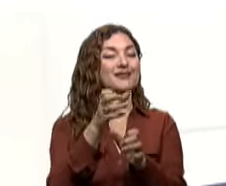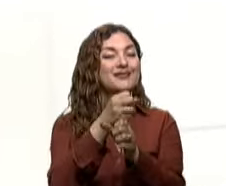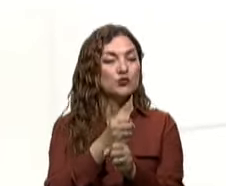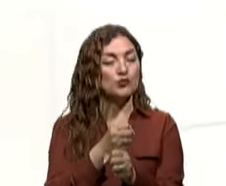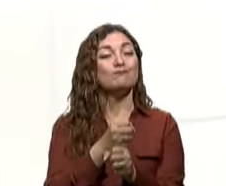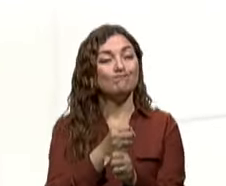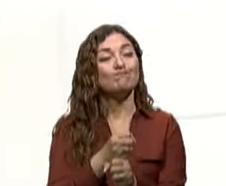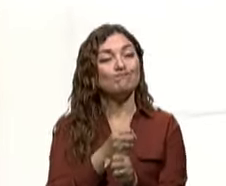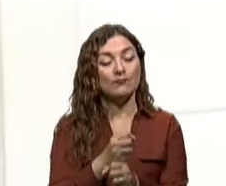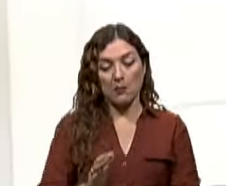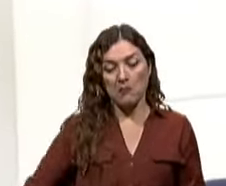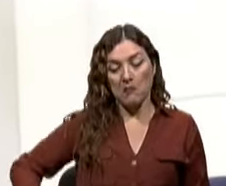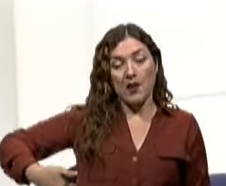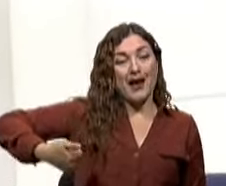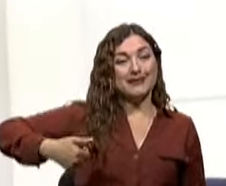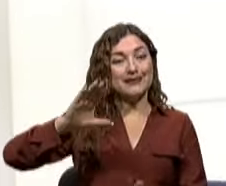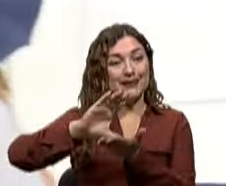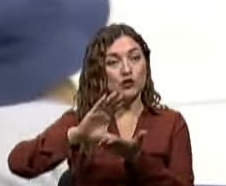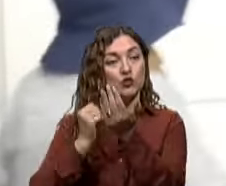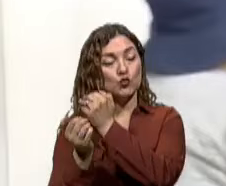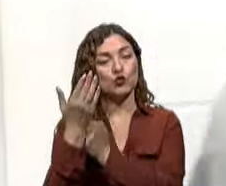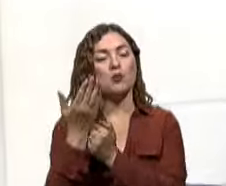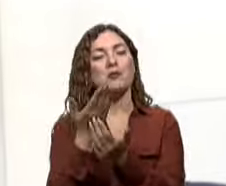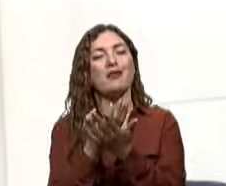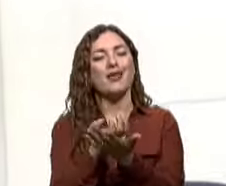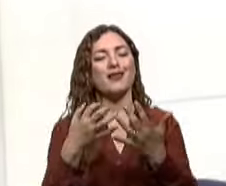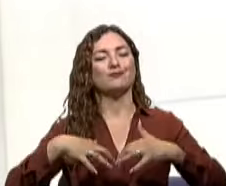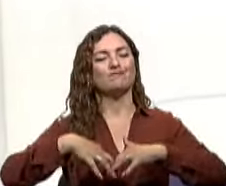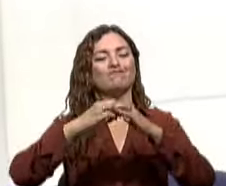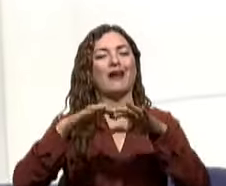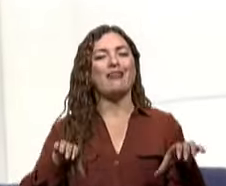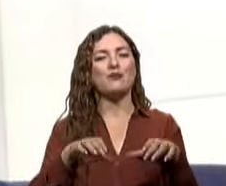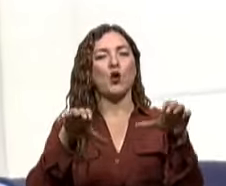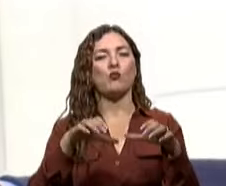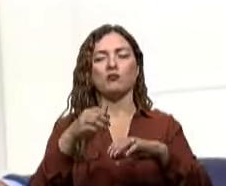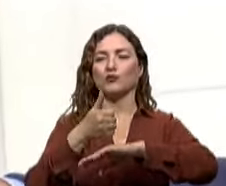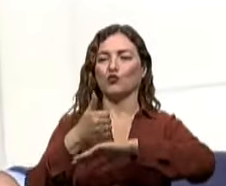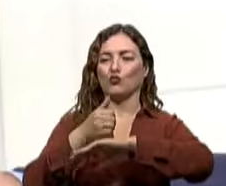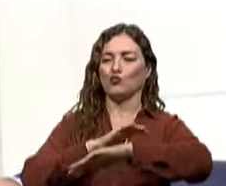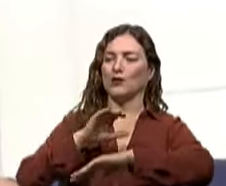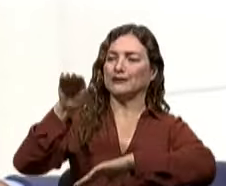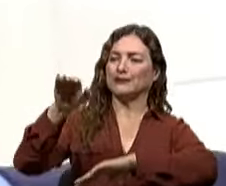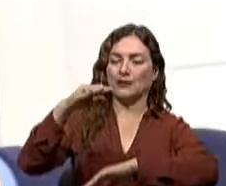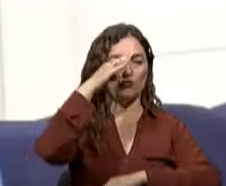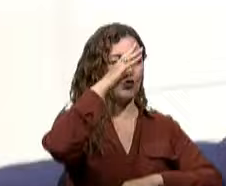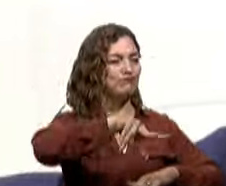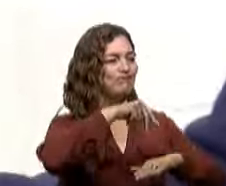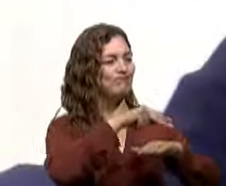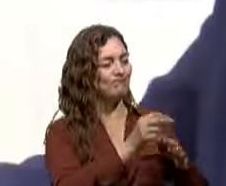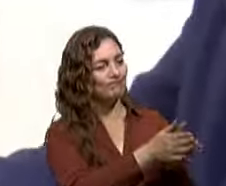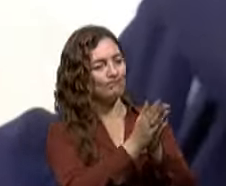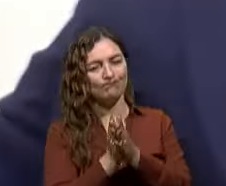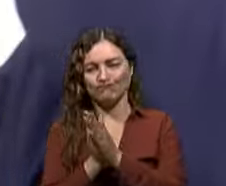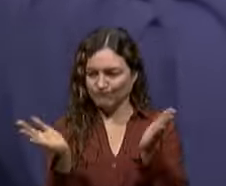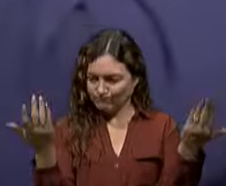reactivación aquí de la Plaza del Teatro y del Centro Histórico. Nosotros solicitamos a las autoridades del municipio conjuntamente reunirnos con la Policía Nacional para